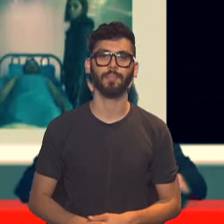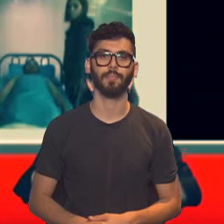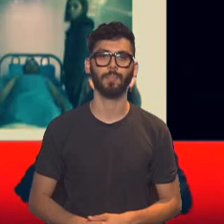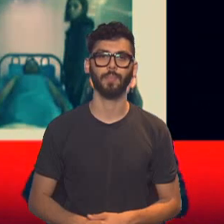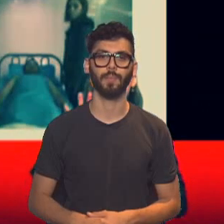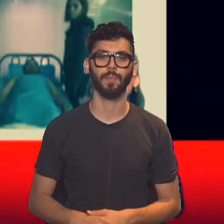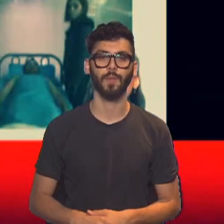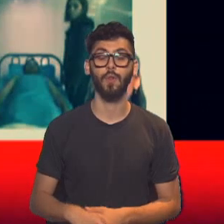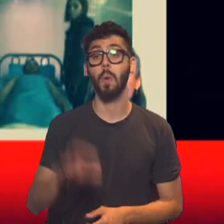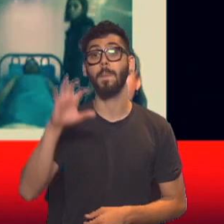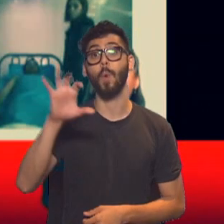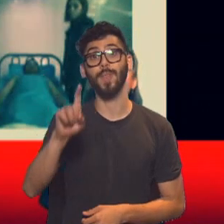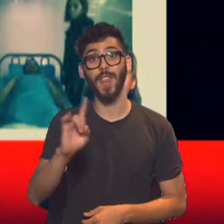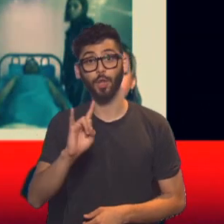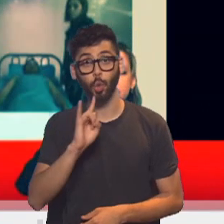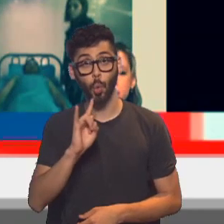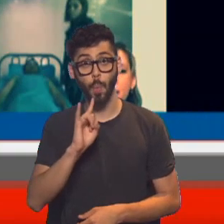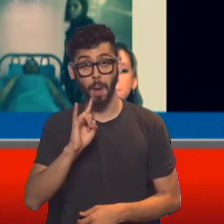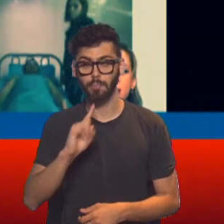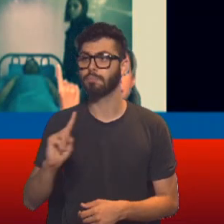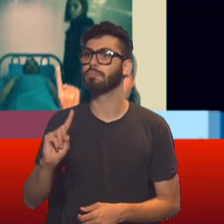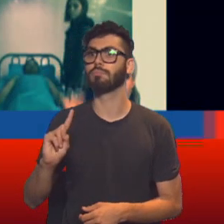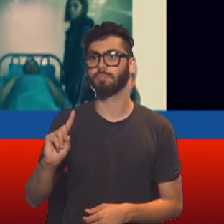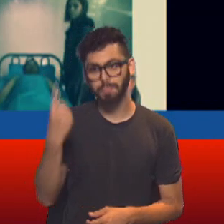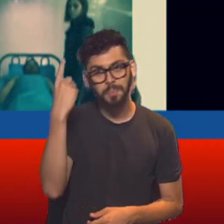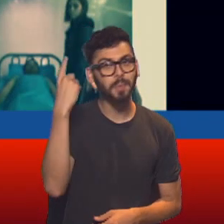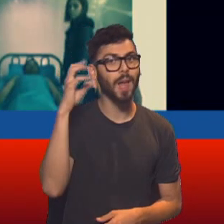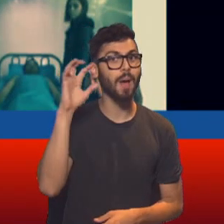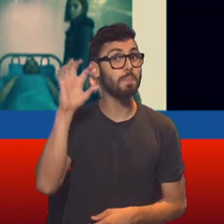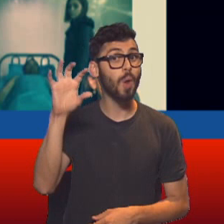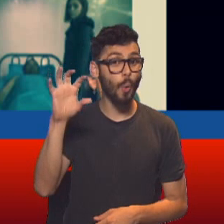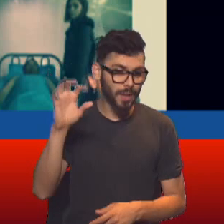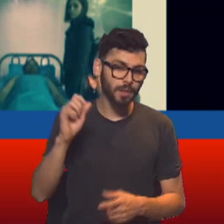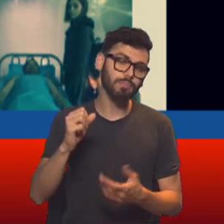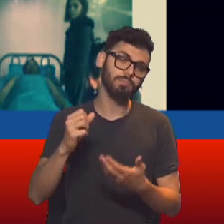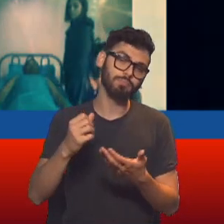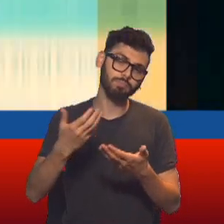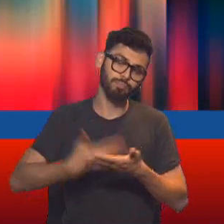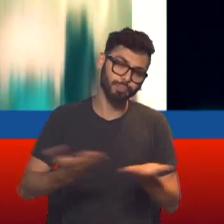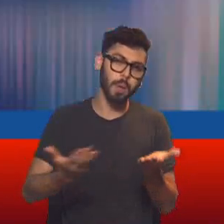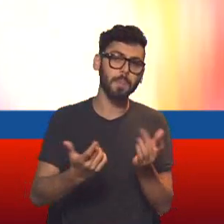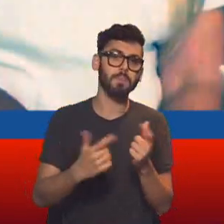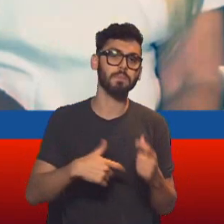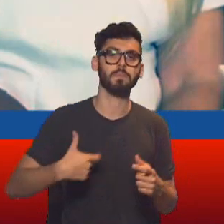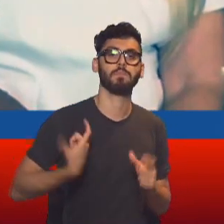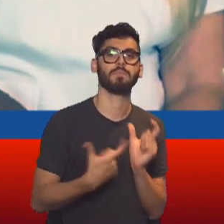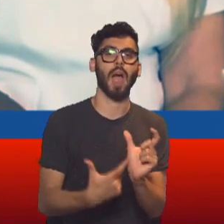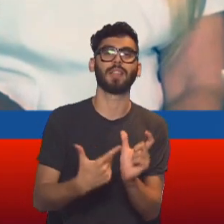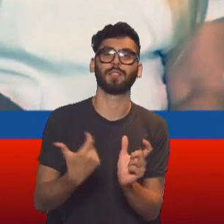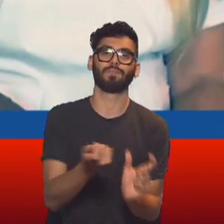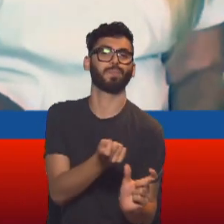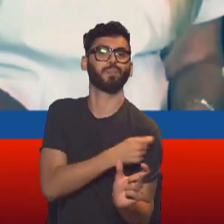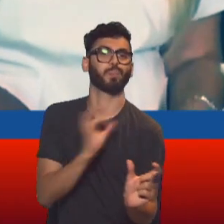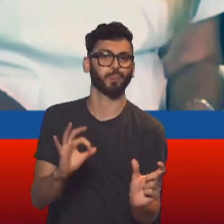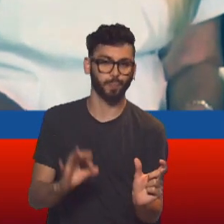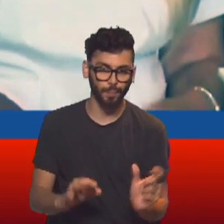La provincia de Tucumán será la primera que implementará el pase sanitario para eventos masivos. Una